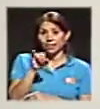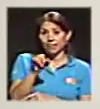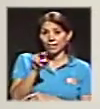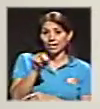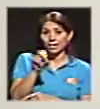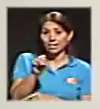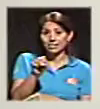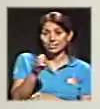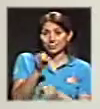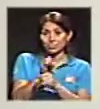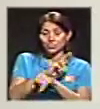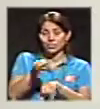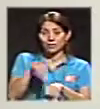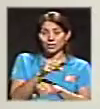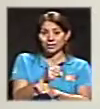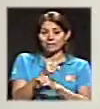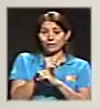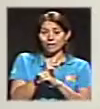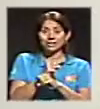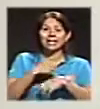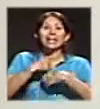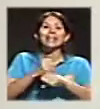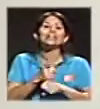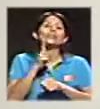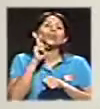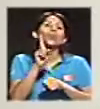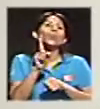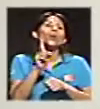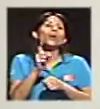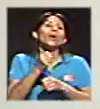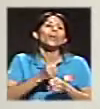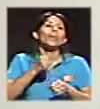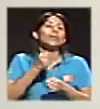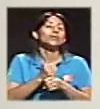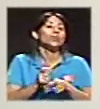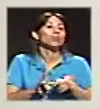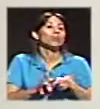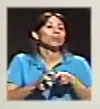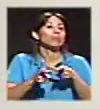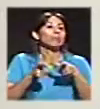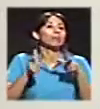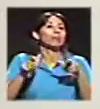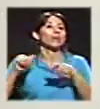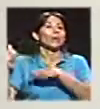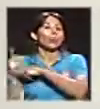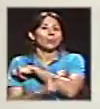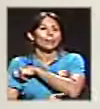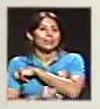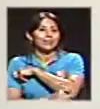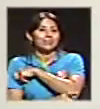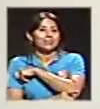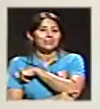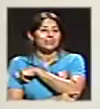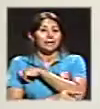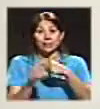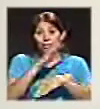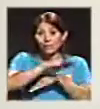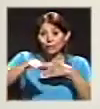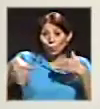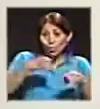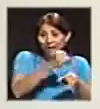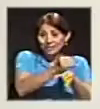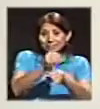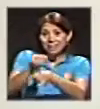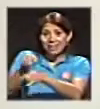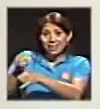hizo una operación nada pequeña fuera del territorio nacional. El INSS es el de todas las entidades supervisadas